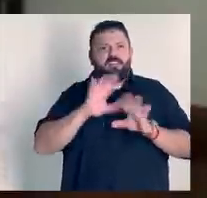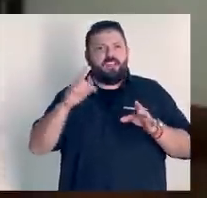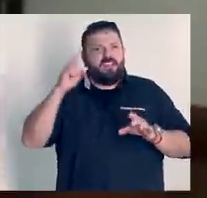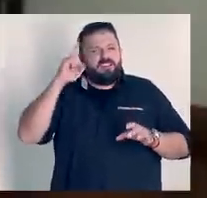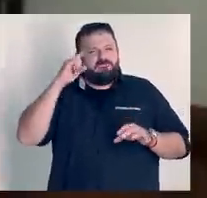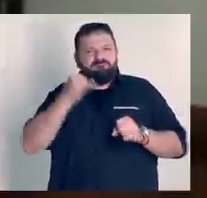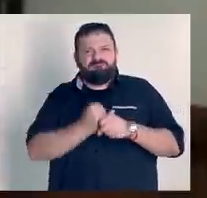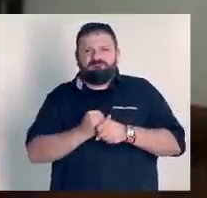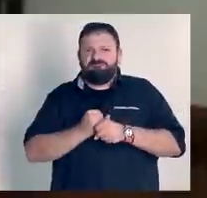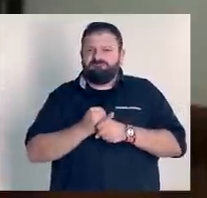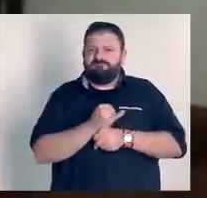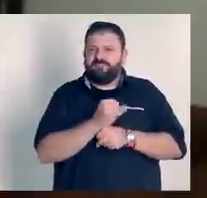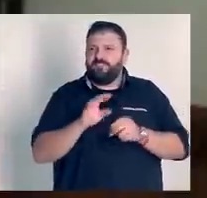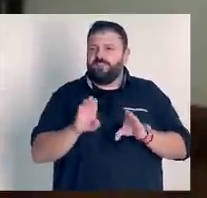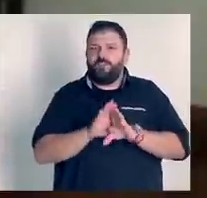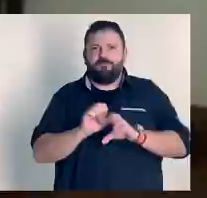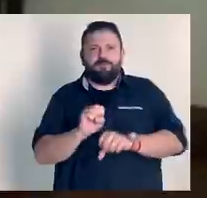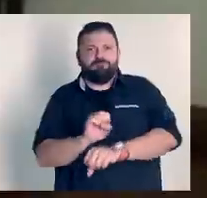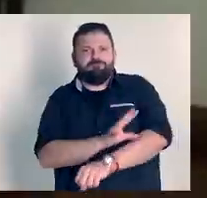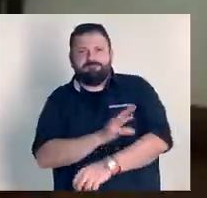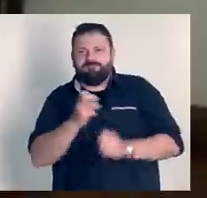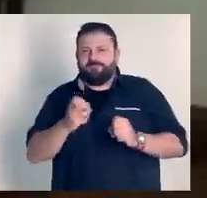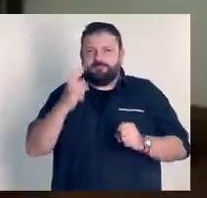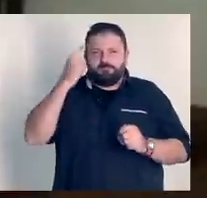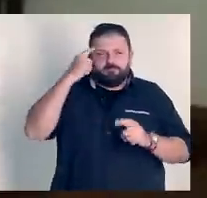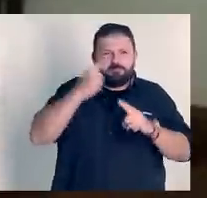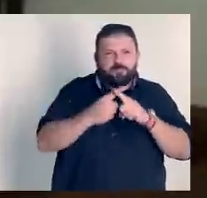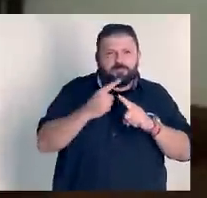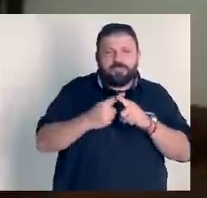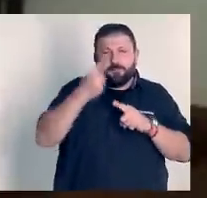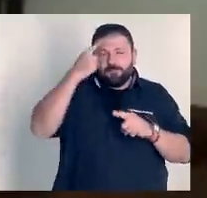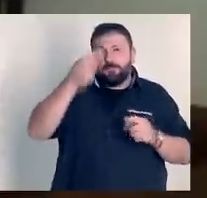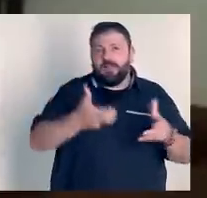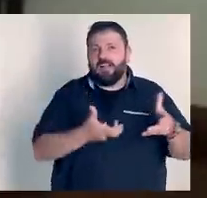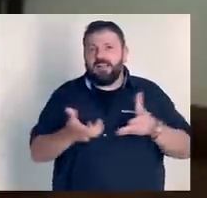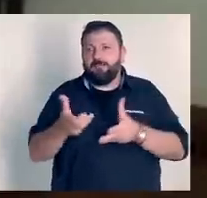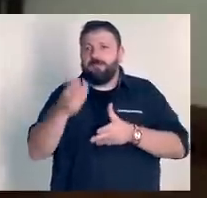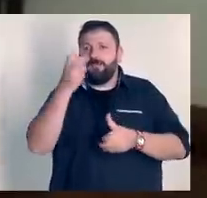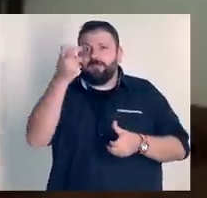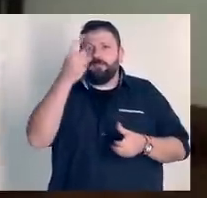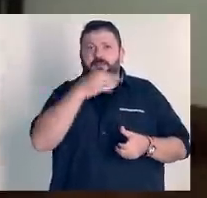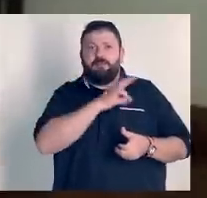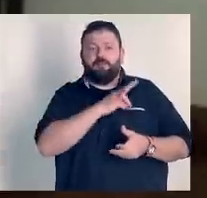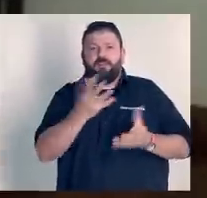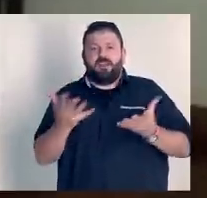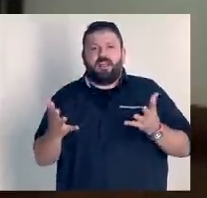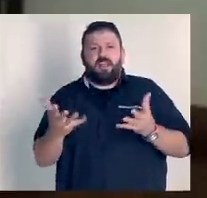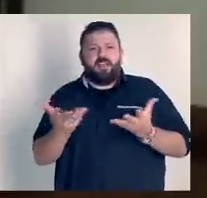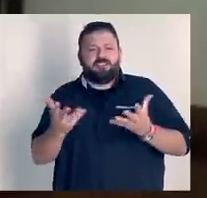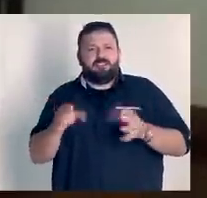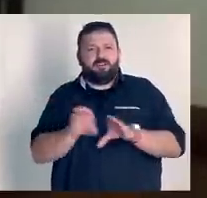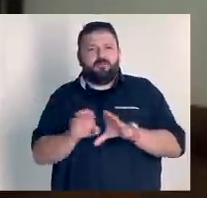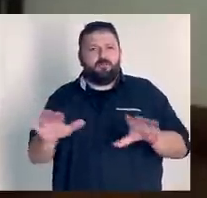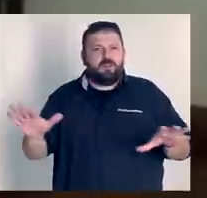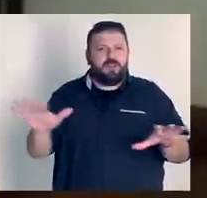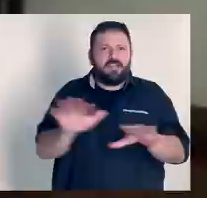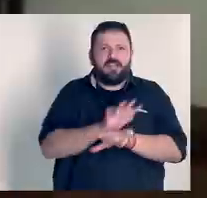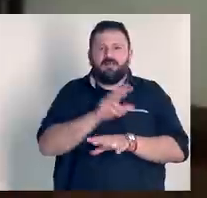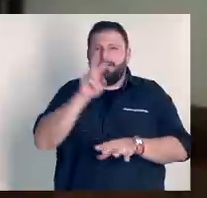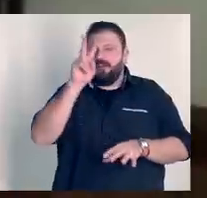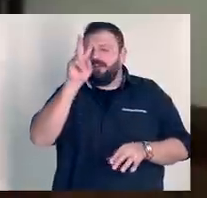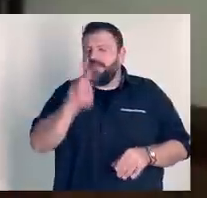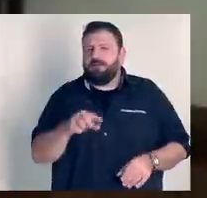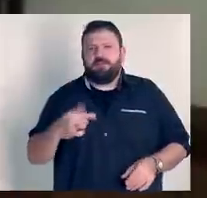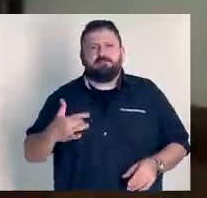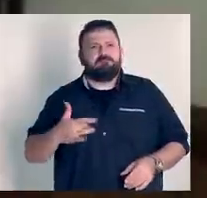y con esta determinación de que este era el camino que teníamos que tomar para hacer esa transformación. Íbamos con una energía